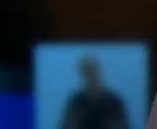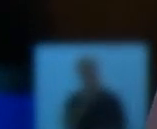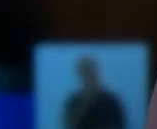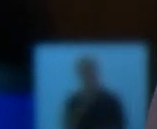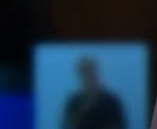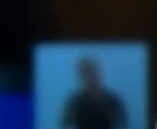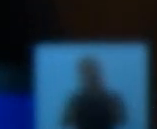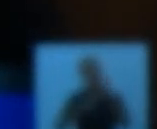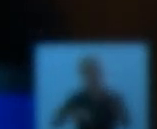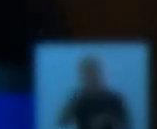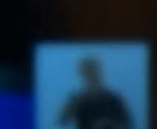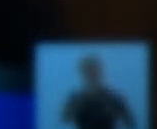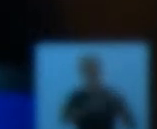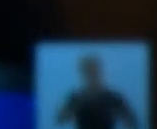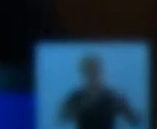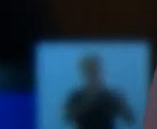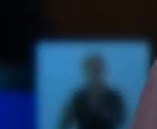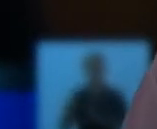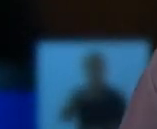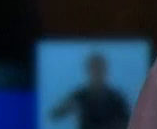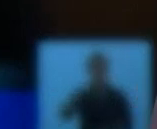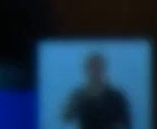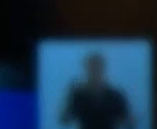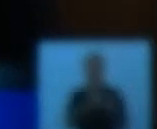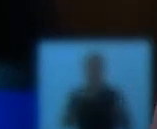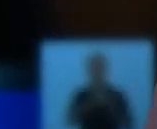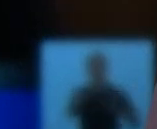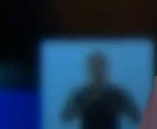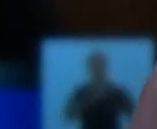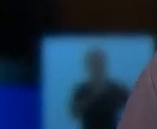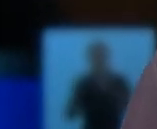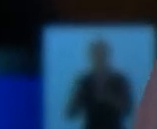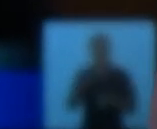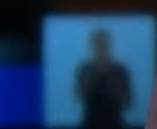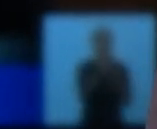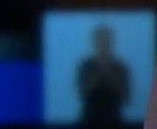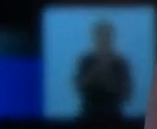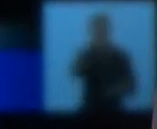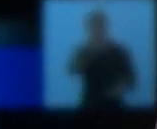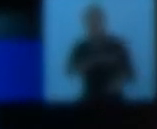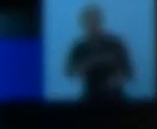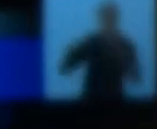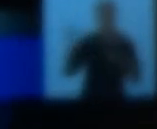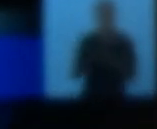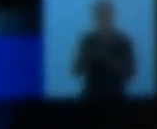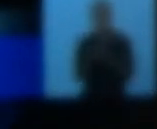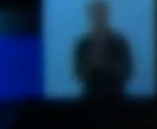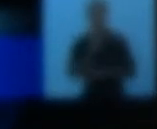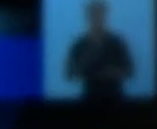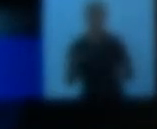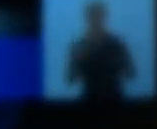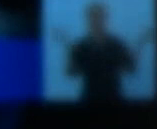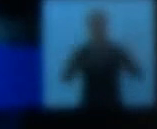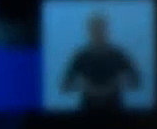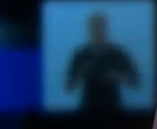debate, tiene que ser un debate muy particular. Claro. En Argentina tenemos poca historia de debates, hay otros países donde es mucho más común. Entonces, si tomamos en consideración